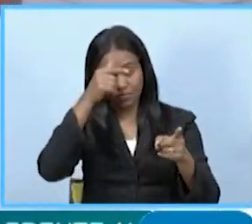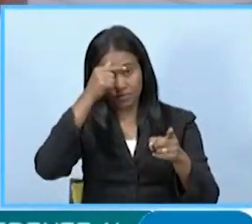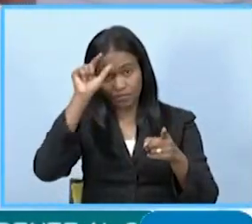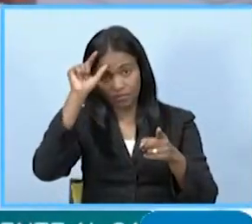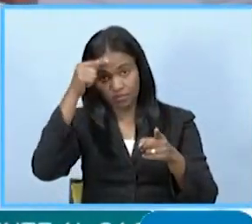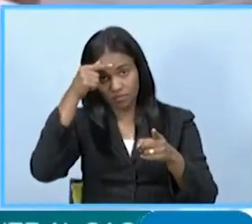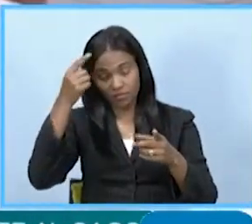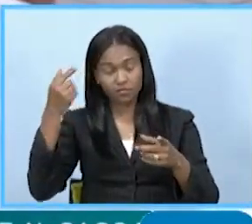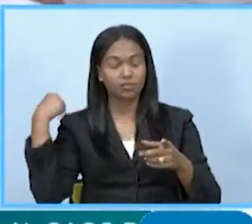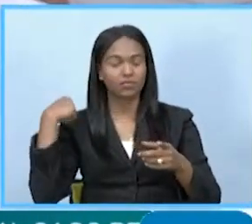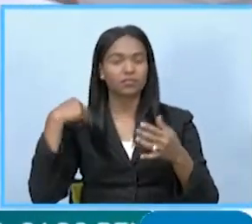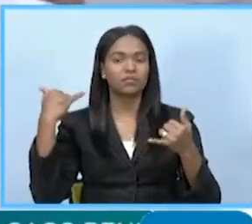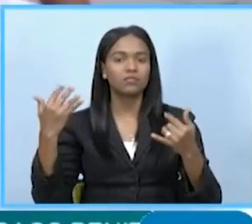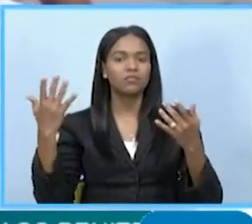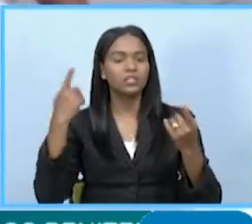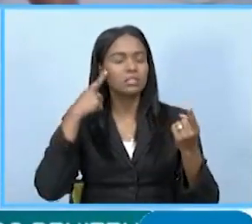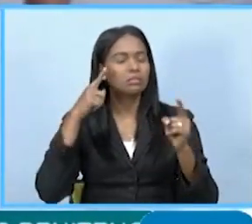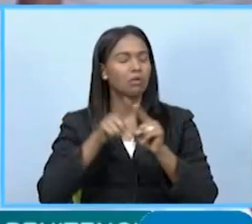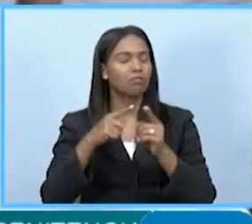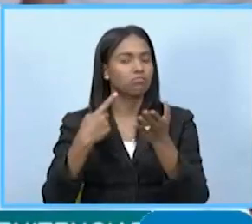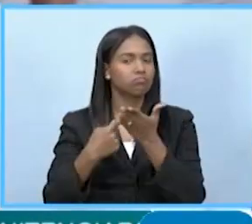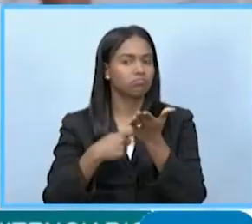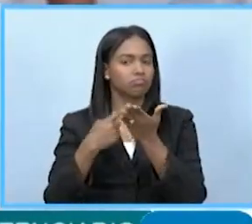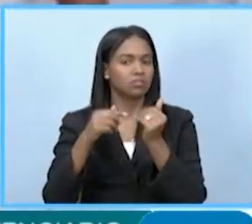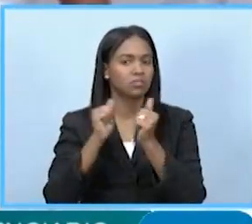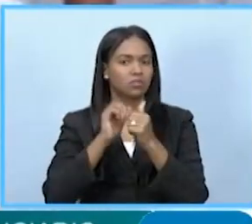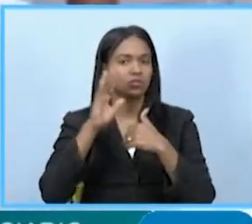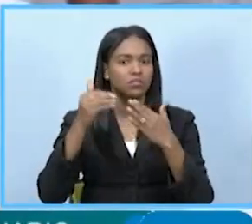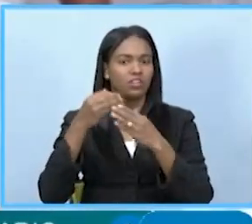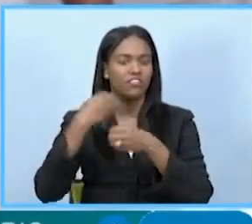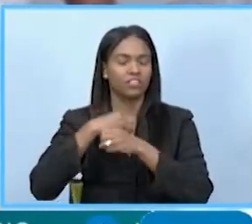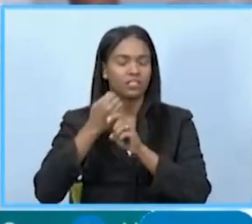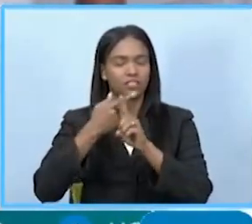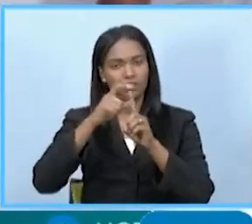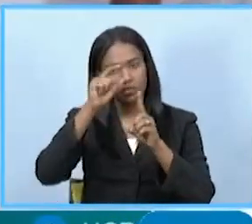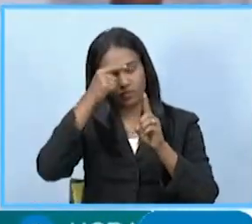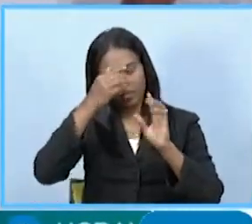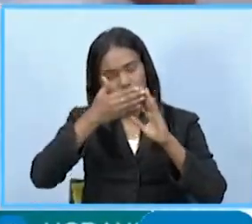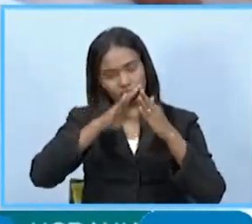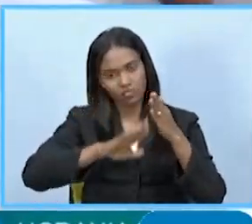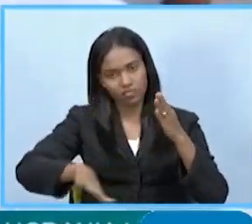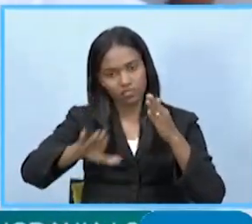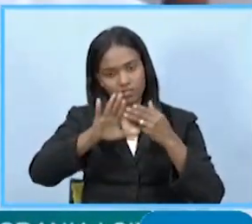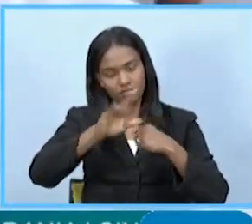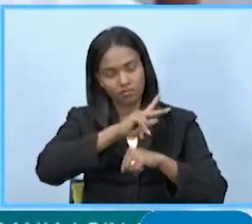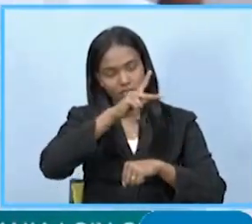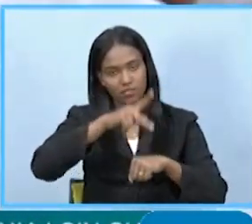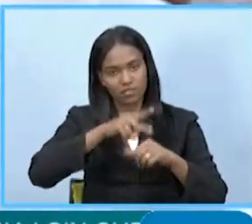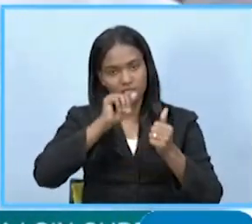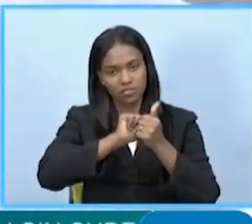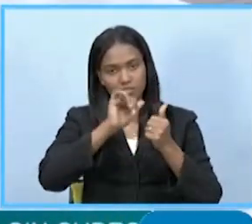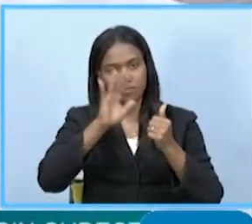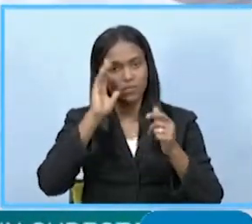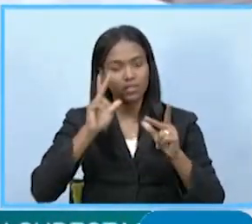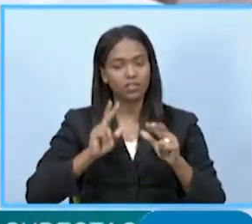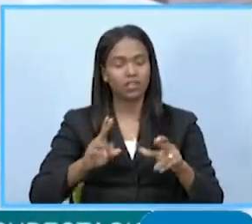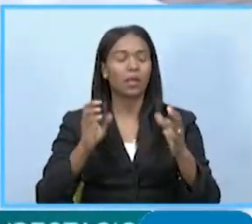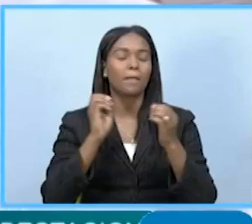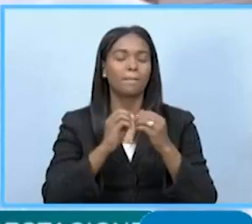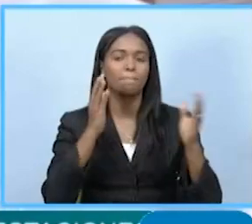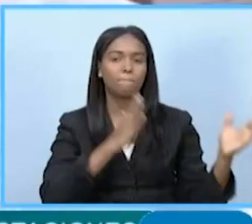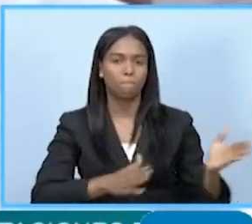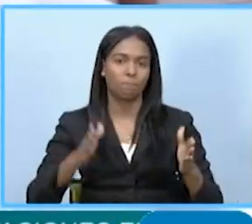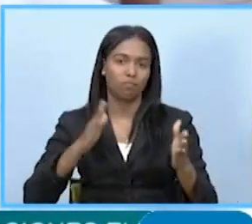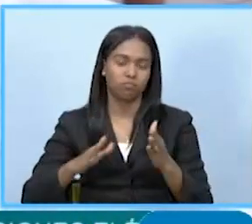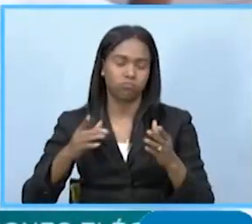gubernamental. Estamos consolidando en un edificio todas las oficinas del gobierno de esta ciudad, de esta provincia, lo cual va a agilizar los